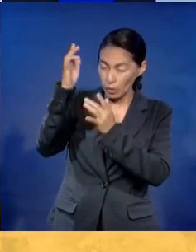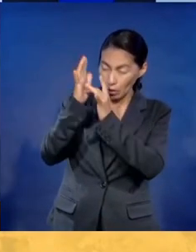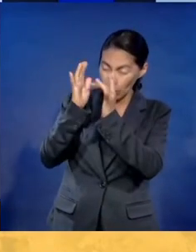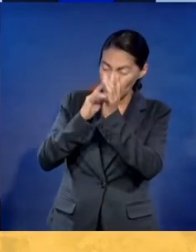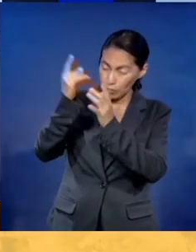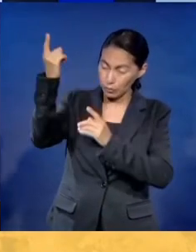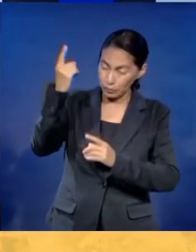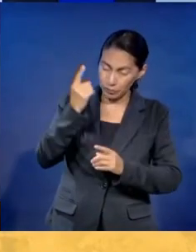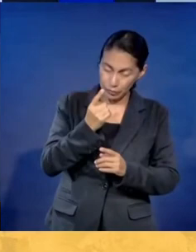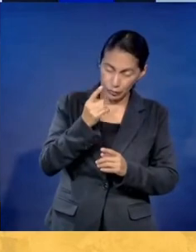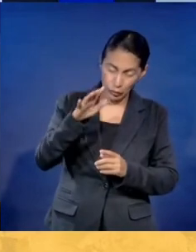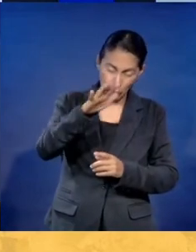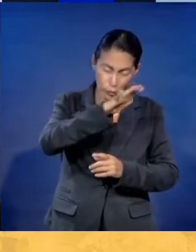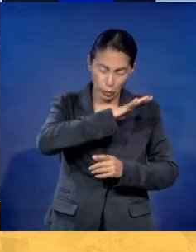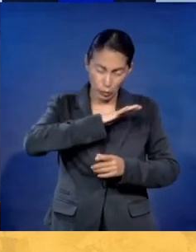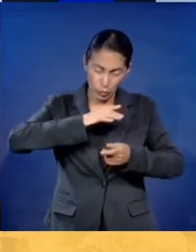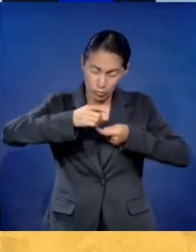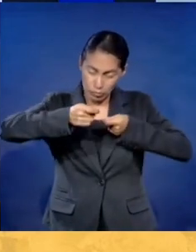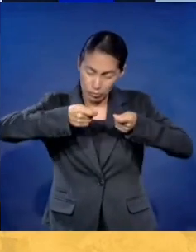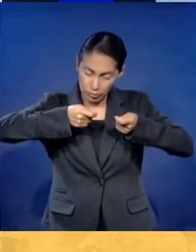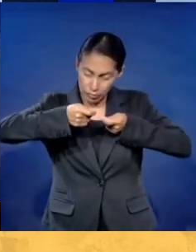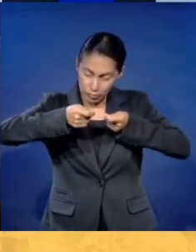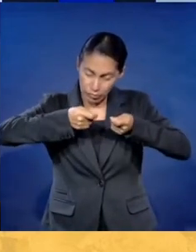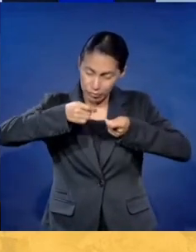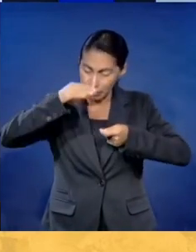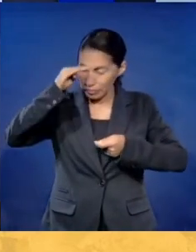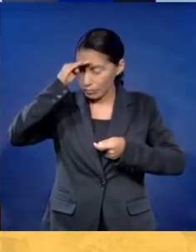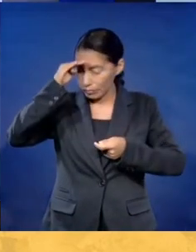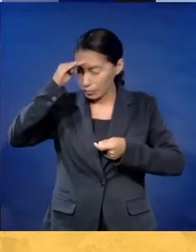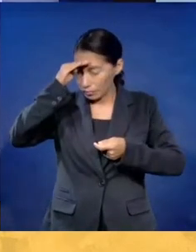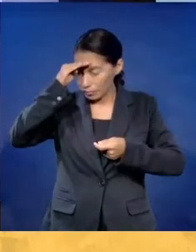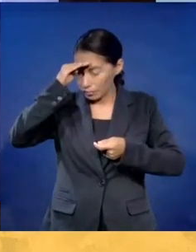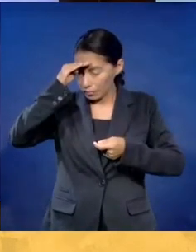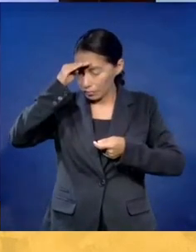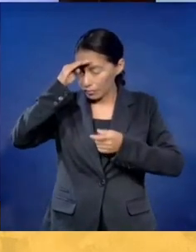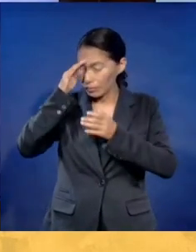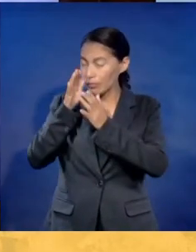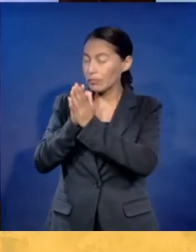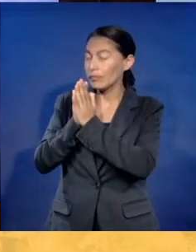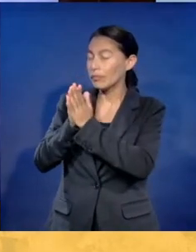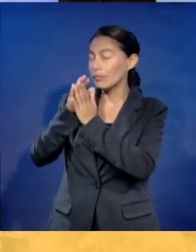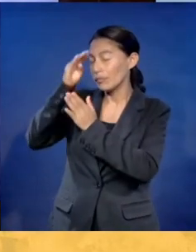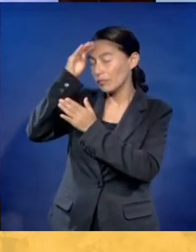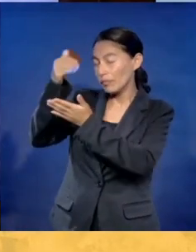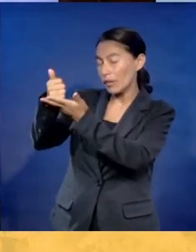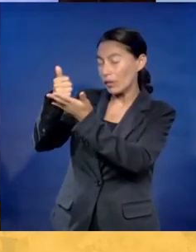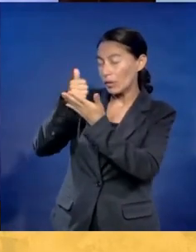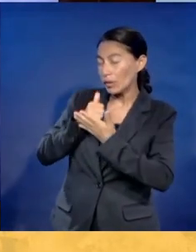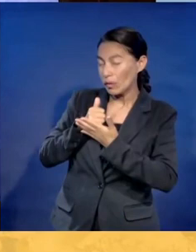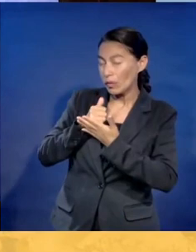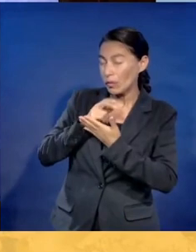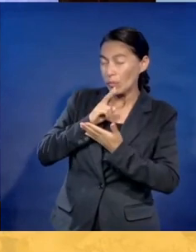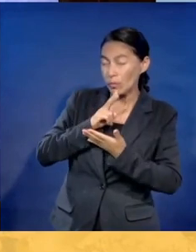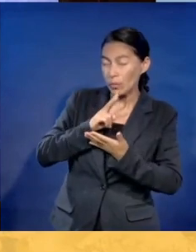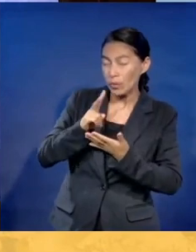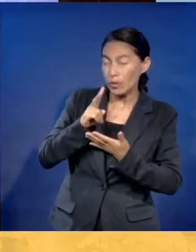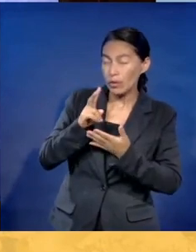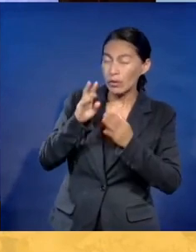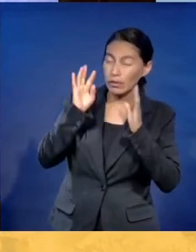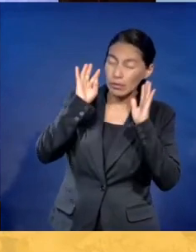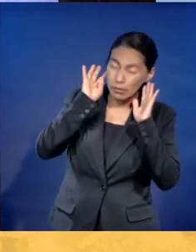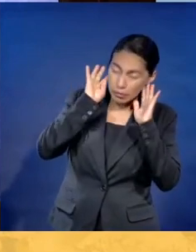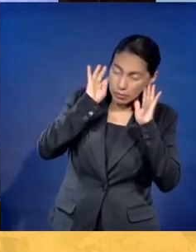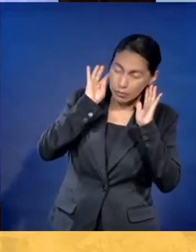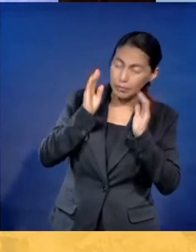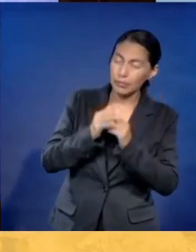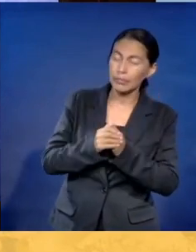sobre todo nuestros pensamientos Ayúdanos a escuchar tu voz y la de nadie más para que seas tú